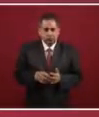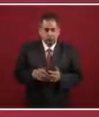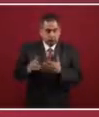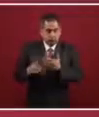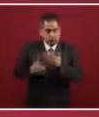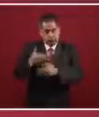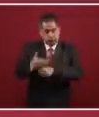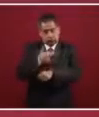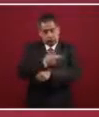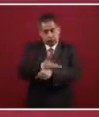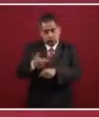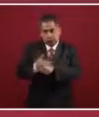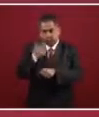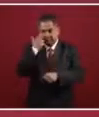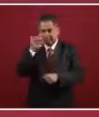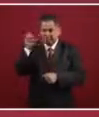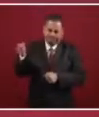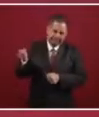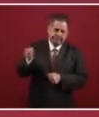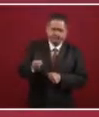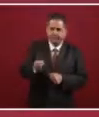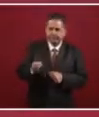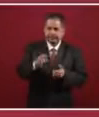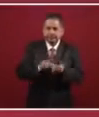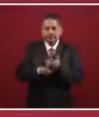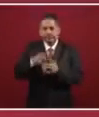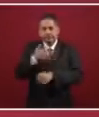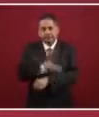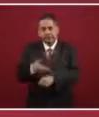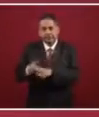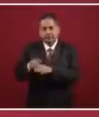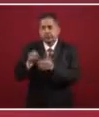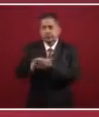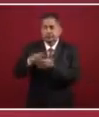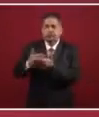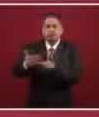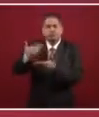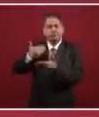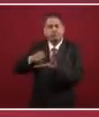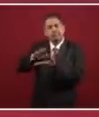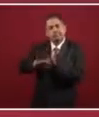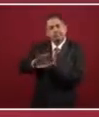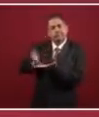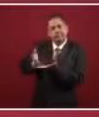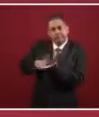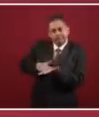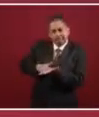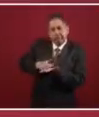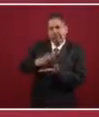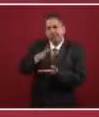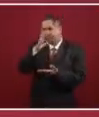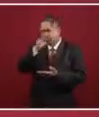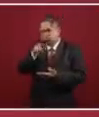procesarme para que por antecedentes penales no pudiese yo participar como